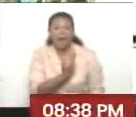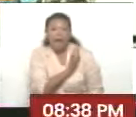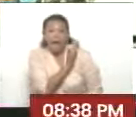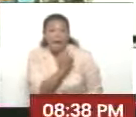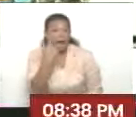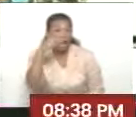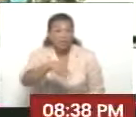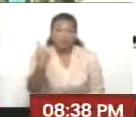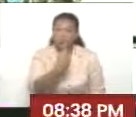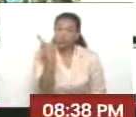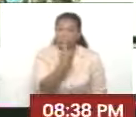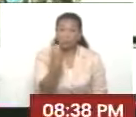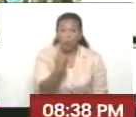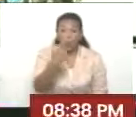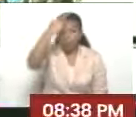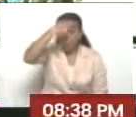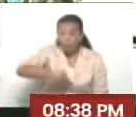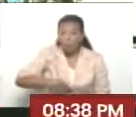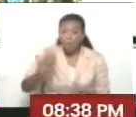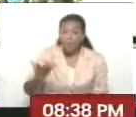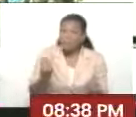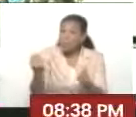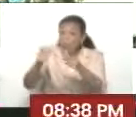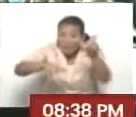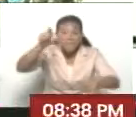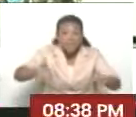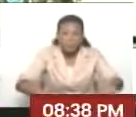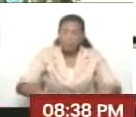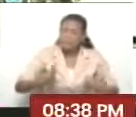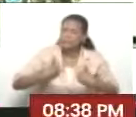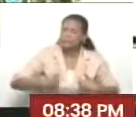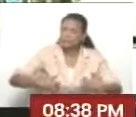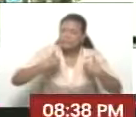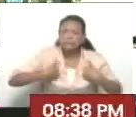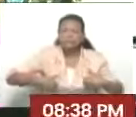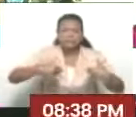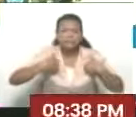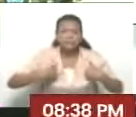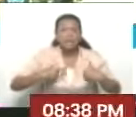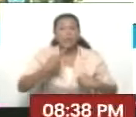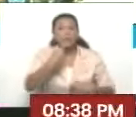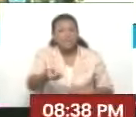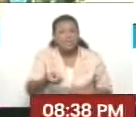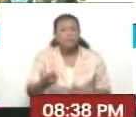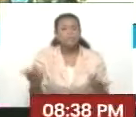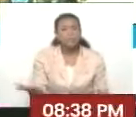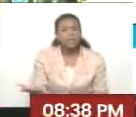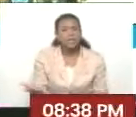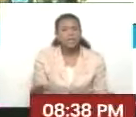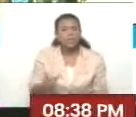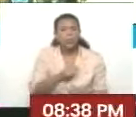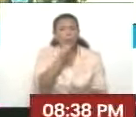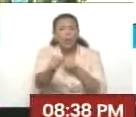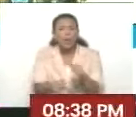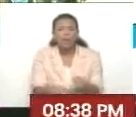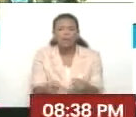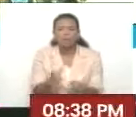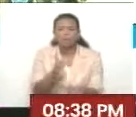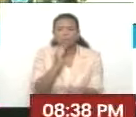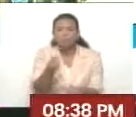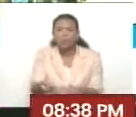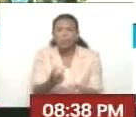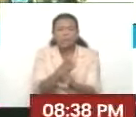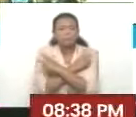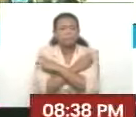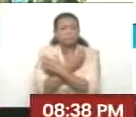decir, que no solamente es un soldado, sino muchos veteranos que han sufrido además. Lo cantaba Lee Primera, que le daban un carnet de desempleado y